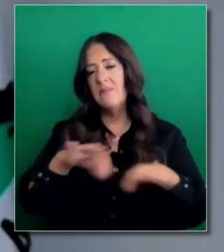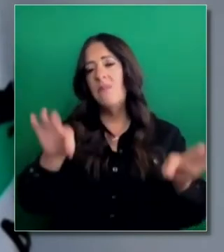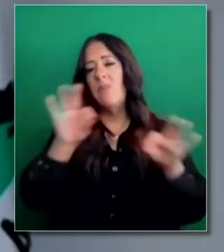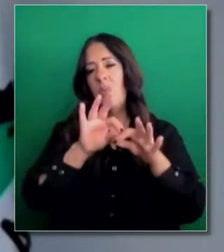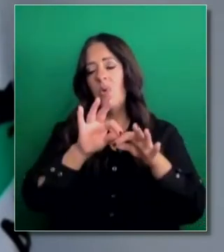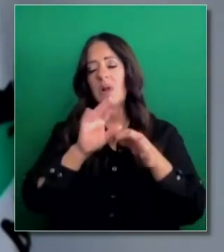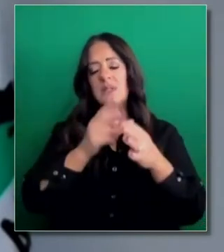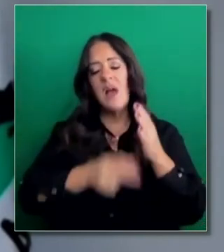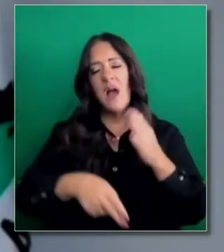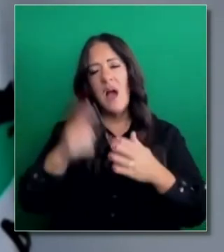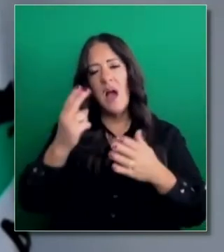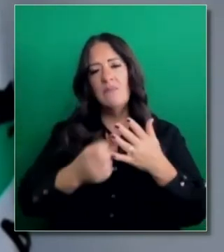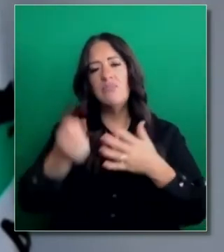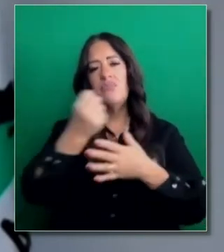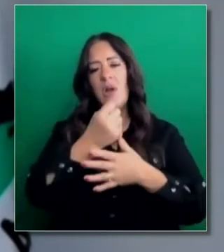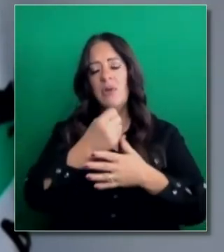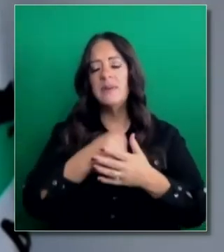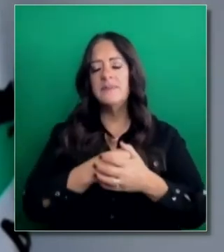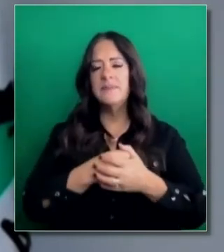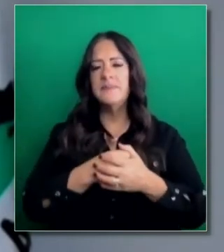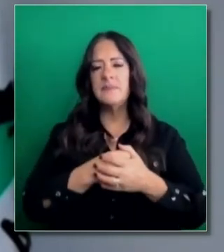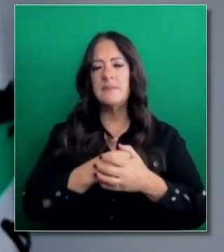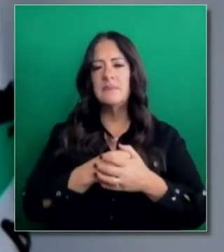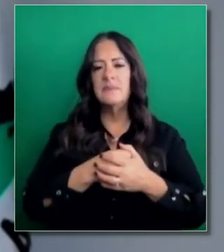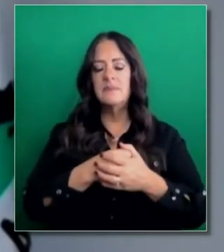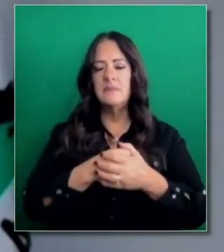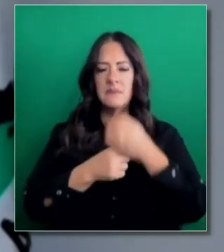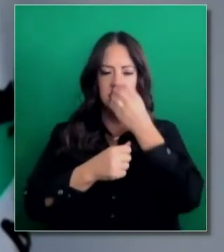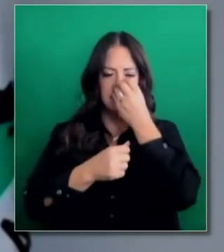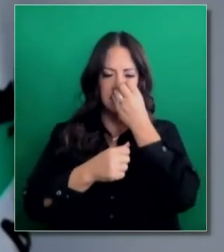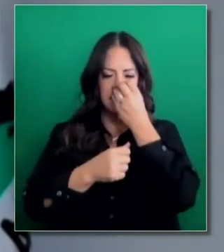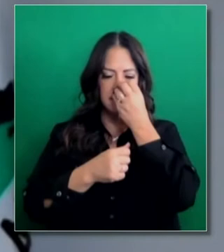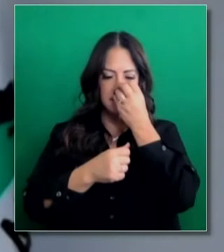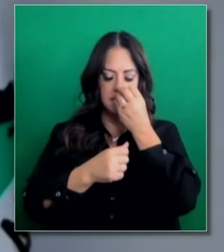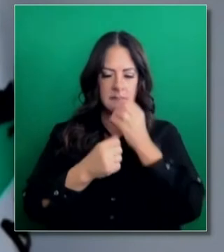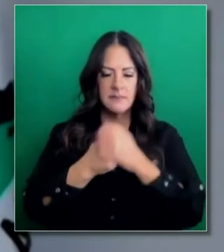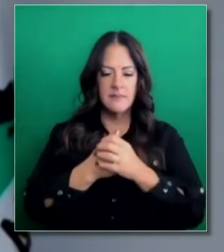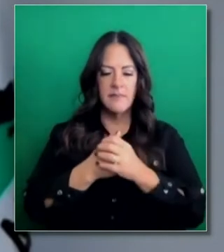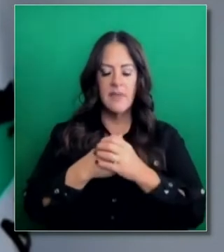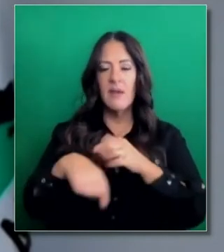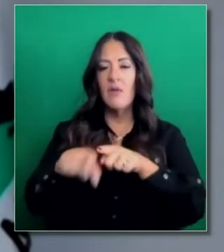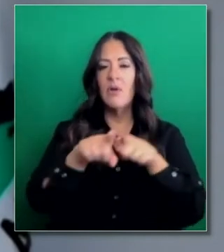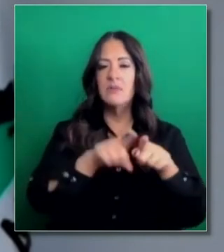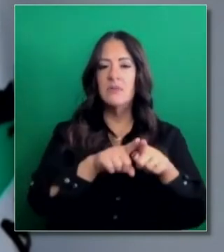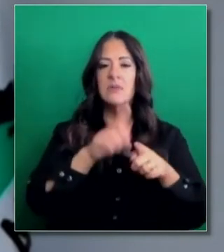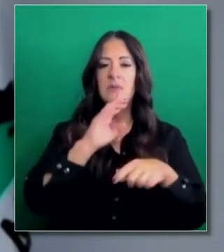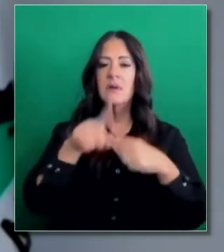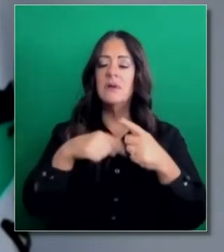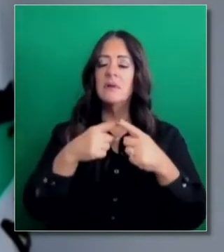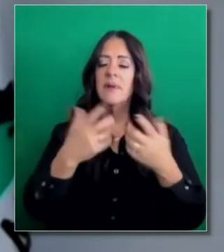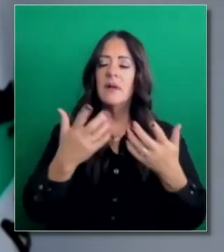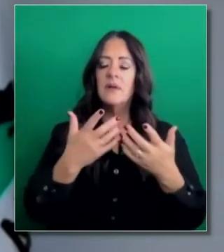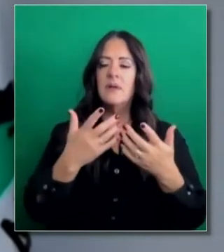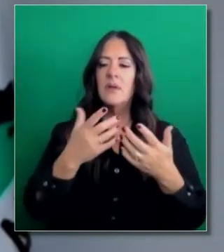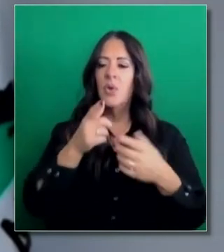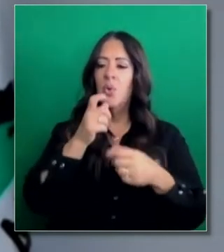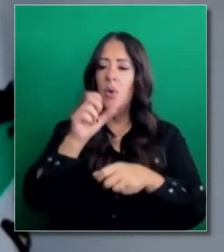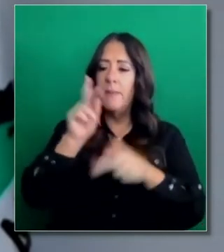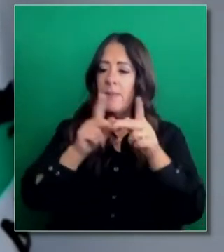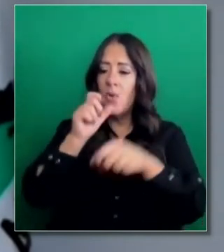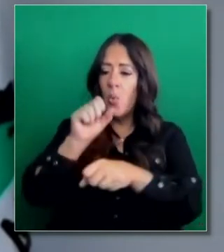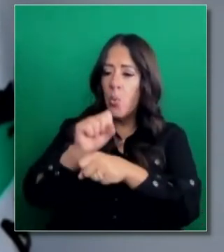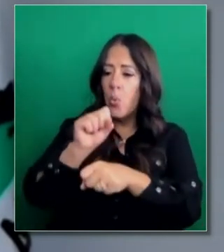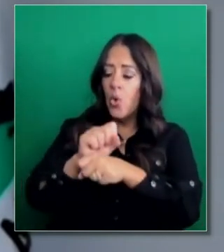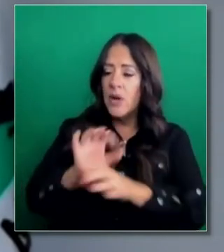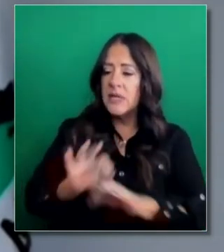farmacias para que todo esto ocurra en segundo lugar queremos concentrarnos en la exposición osea el